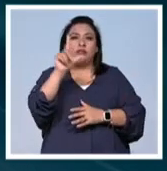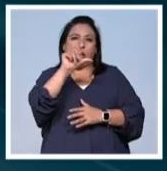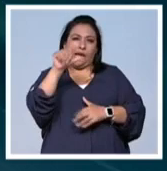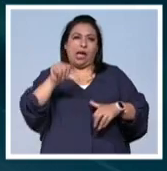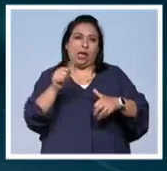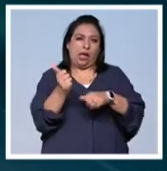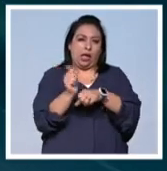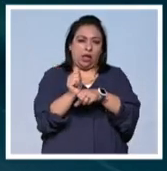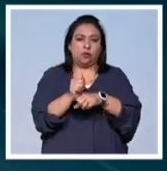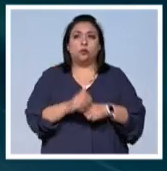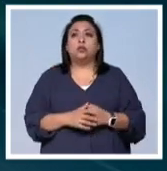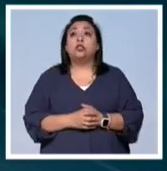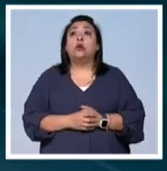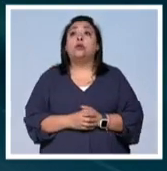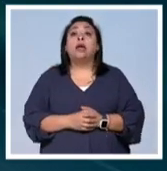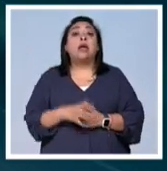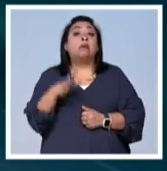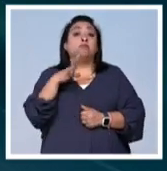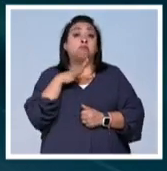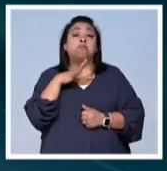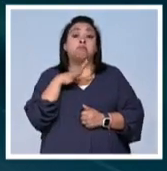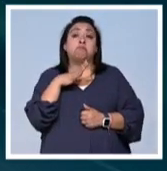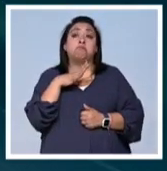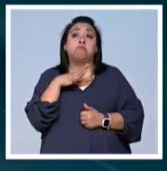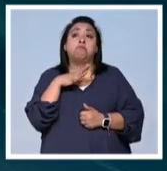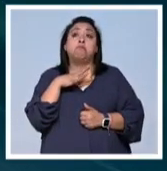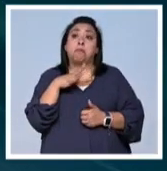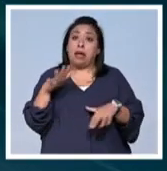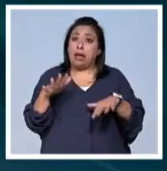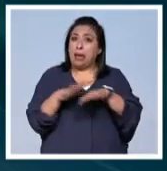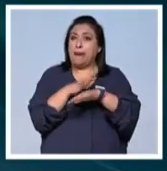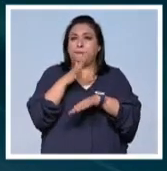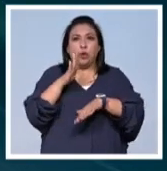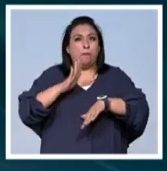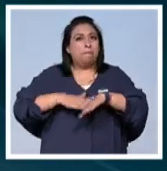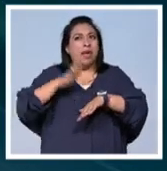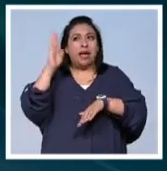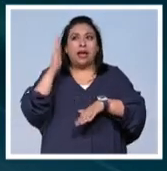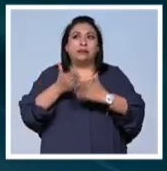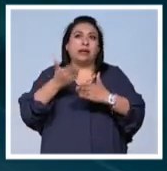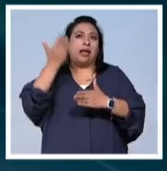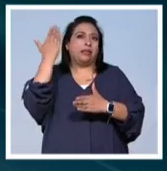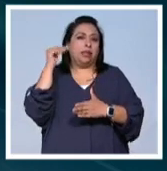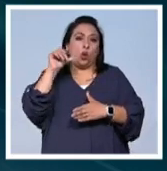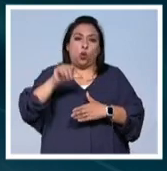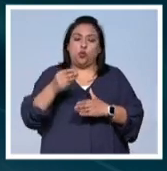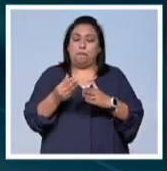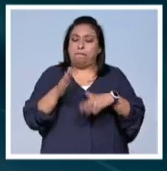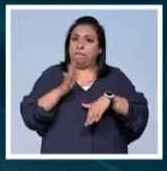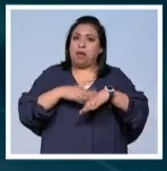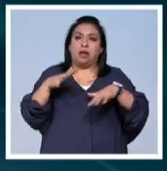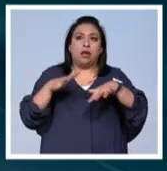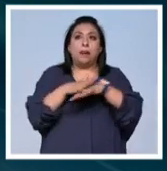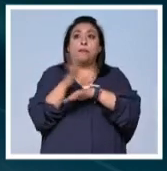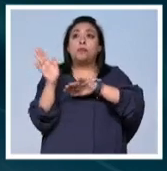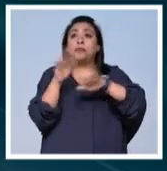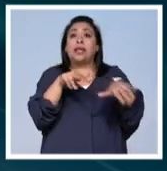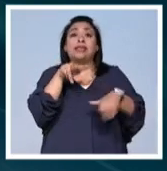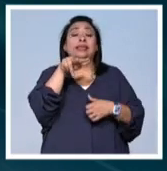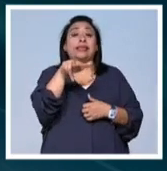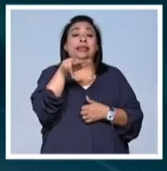la actuación tuvo la mayor renovación que había habido ingresan